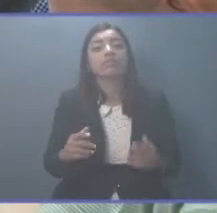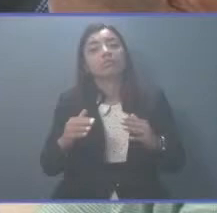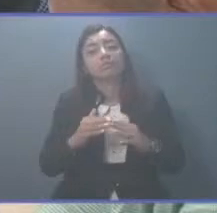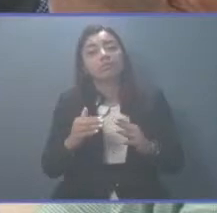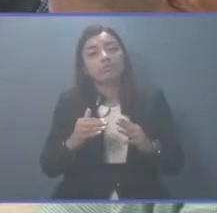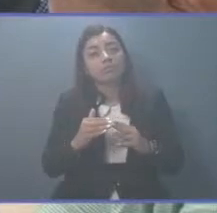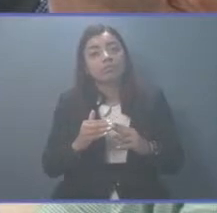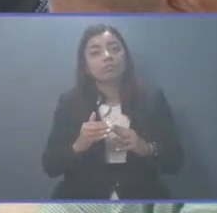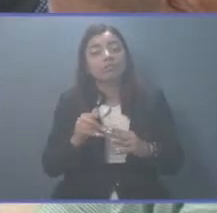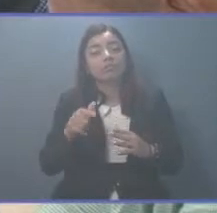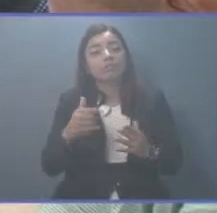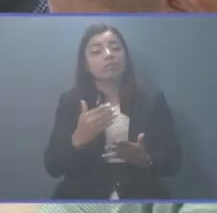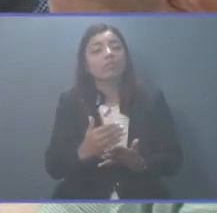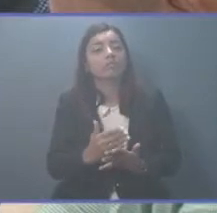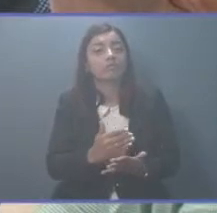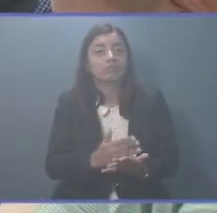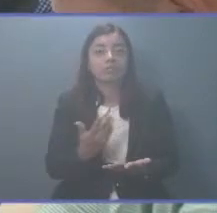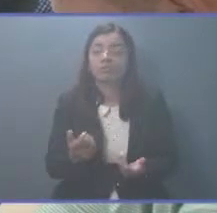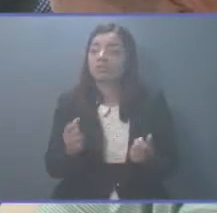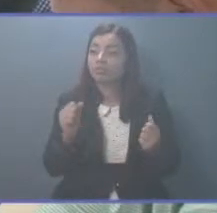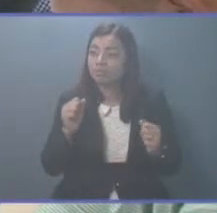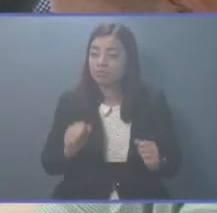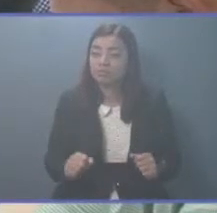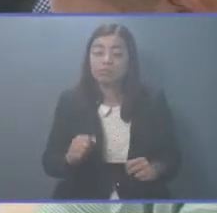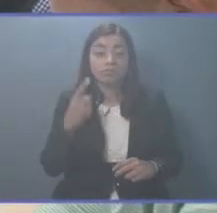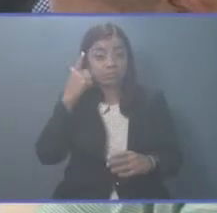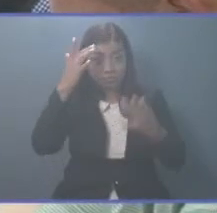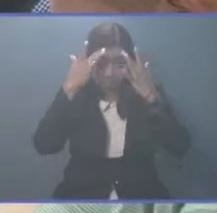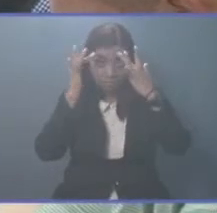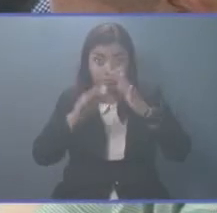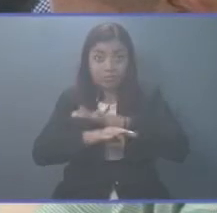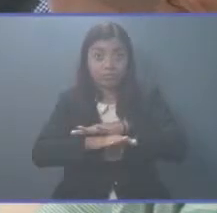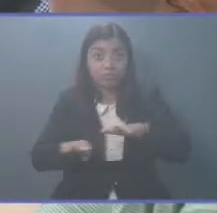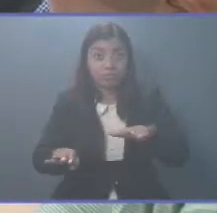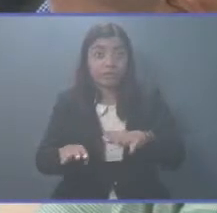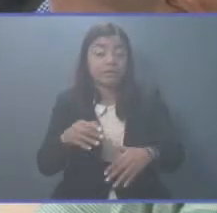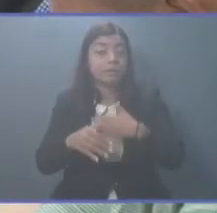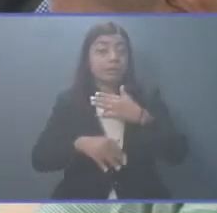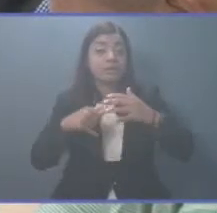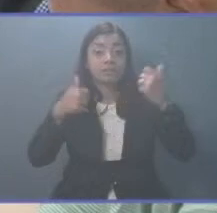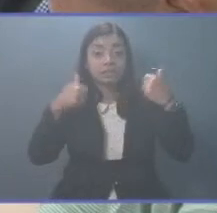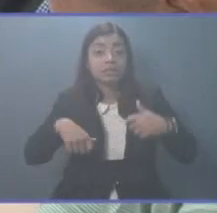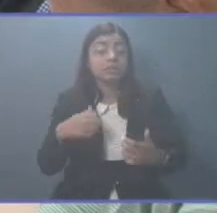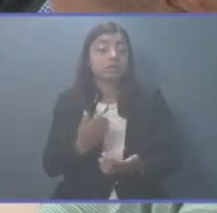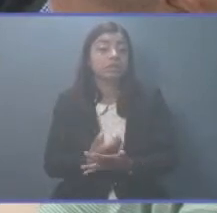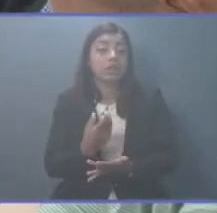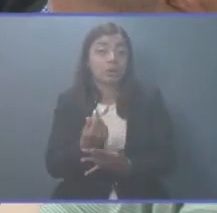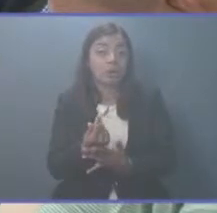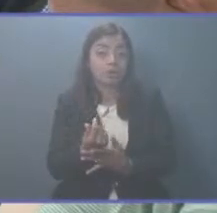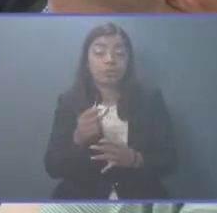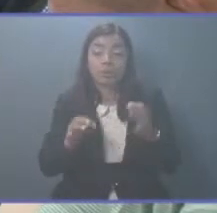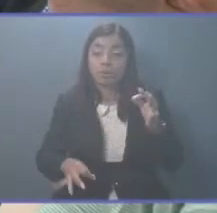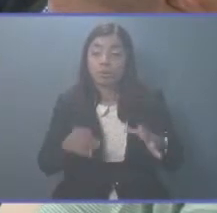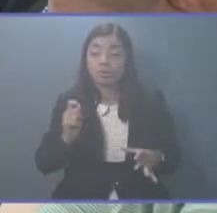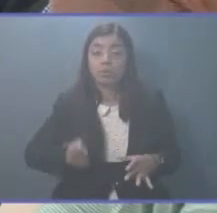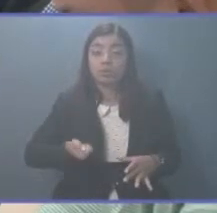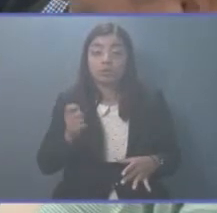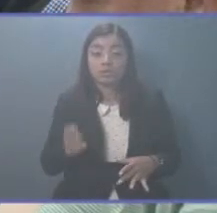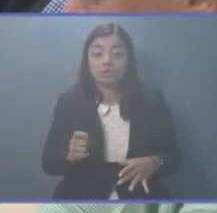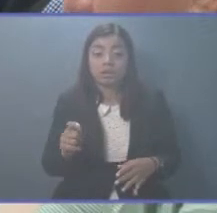Y estos casos pueden estar terminando con acuerdos económicos extrajudiciales